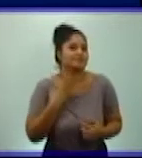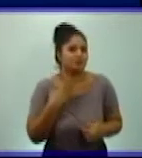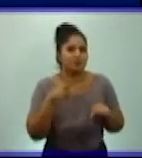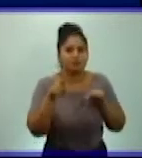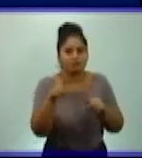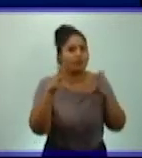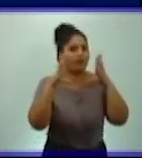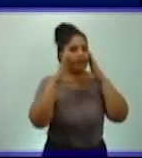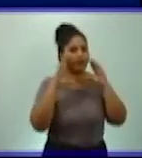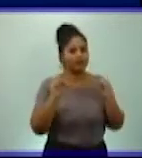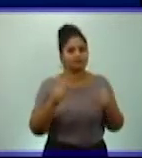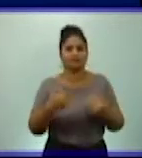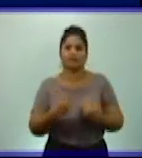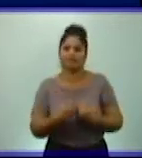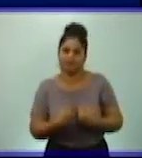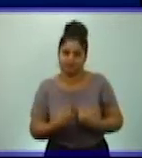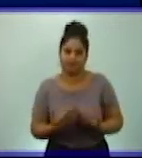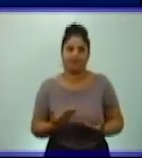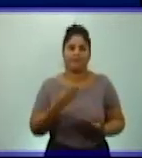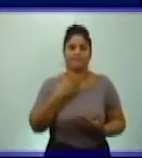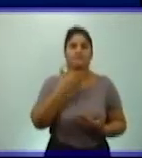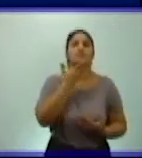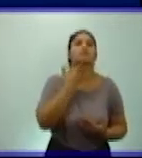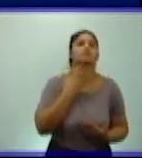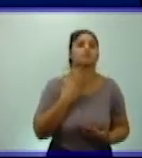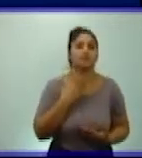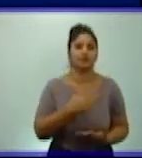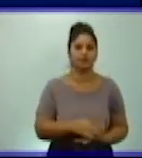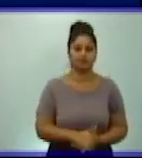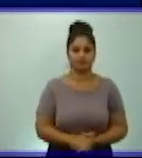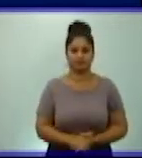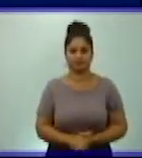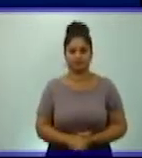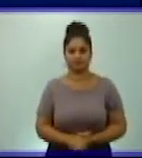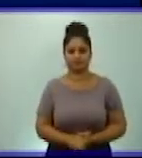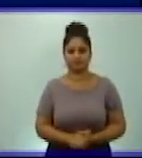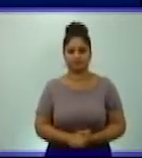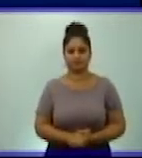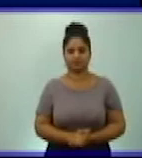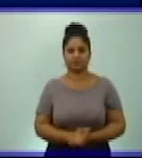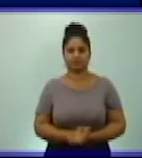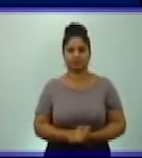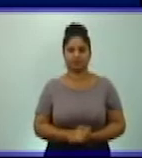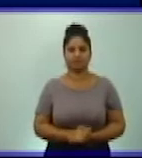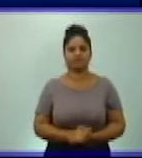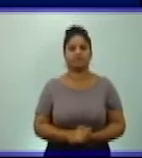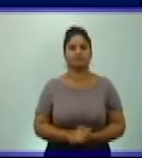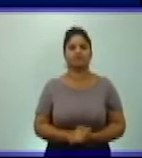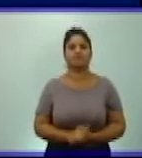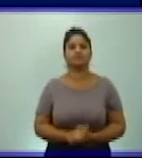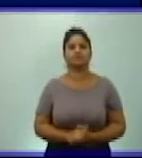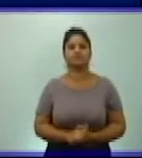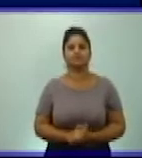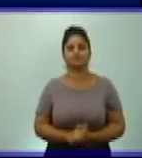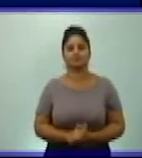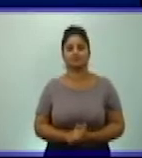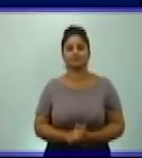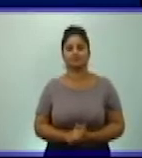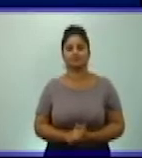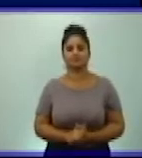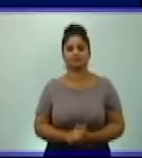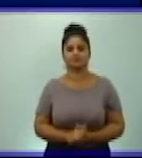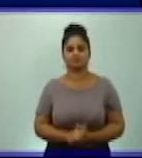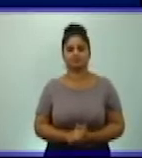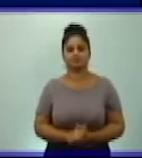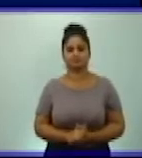ese infundado temor que siente el amante. Vamos a señalar esta oración y vamos a comenzar a